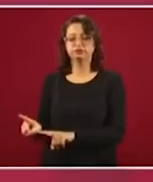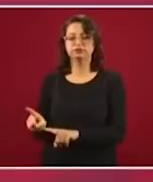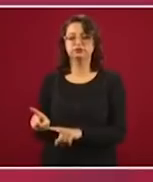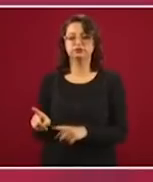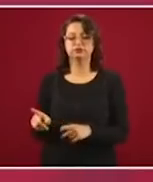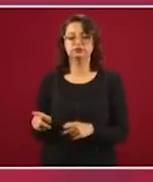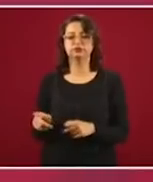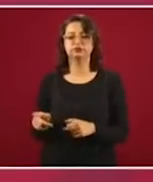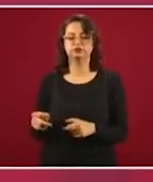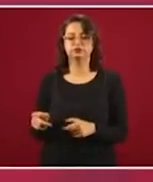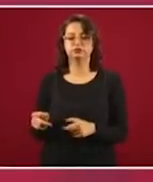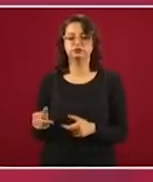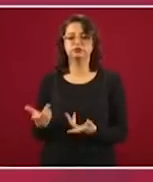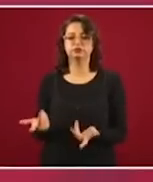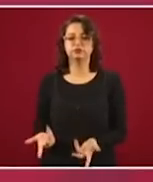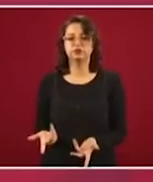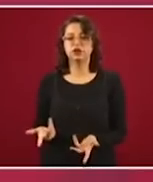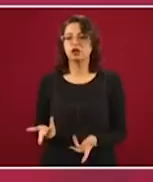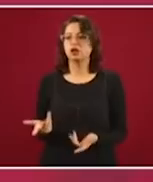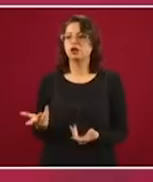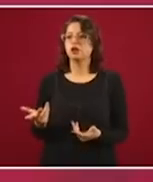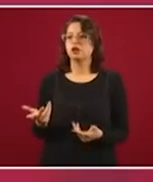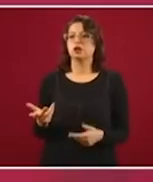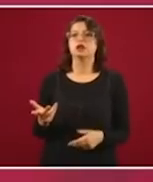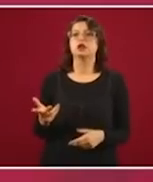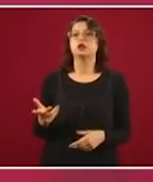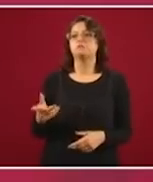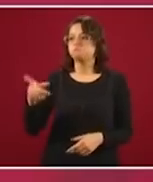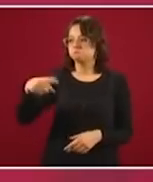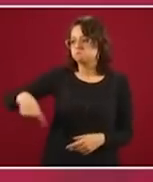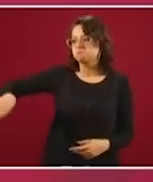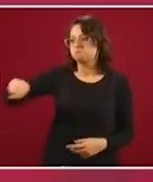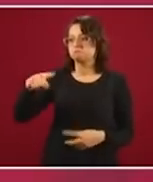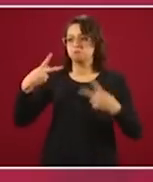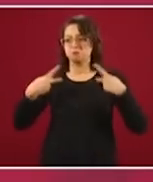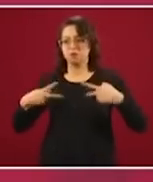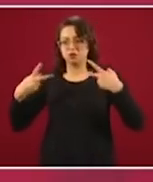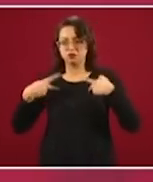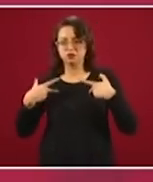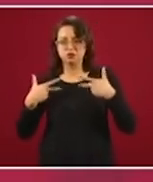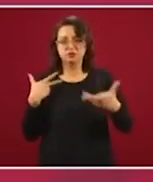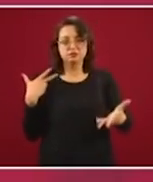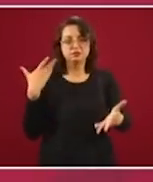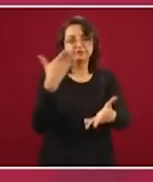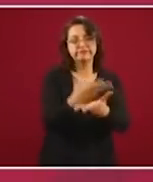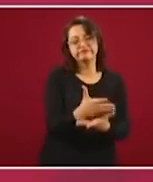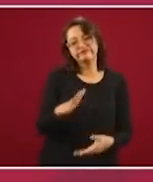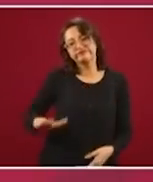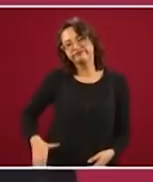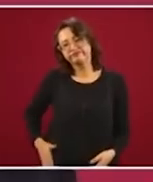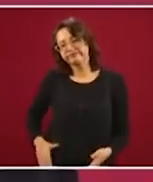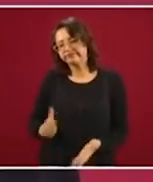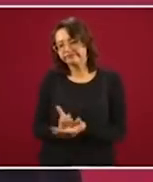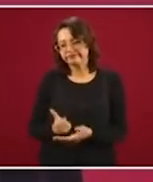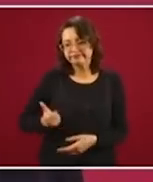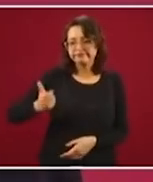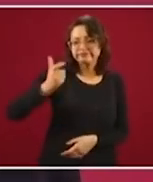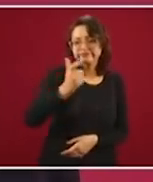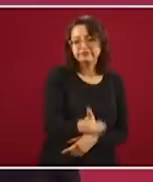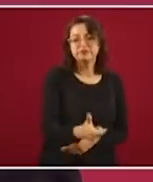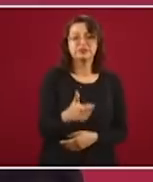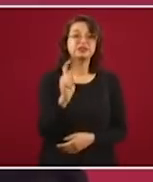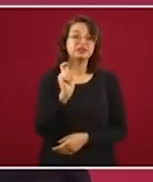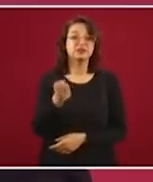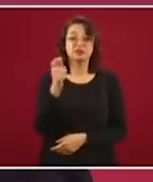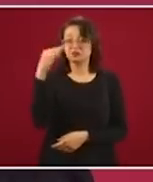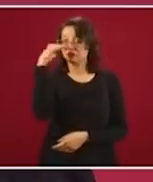se pagaba una cuota de recuperación, es decir, no había